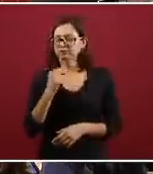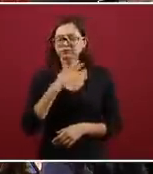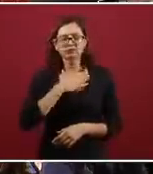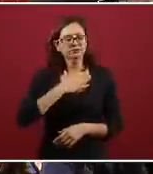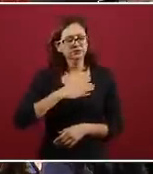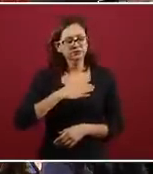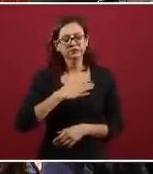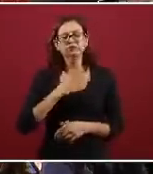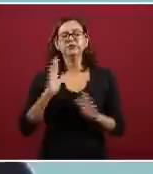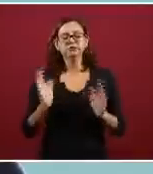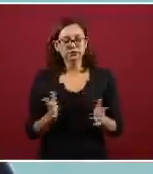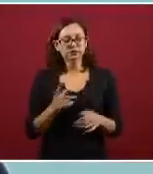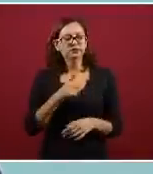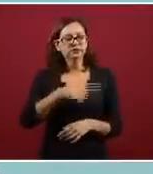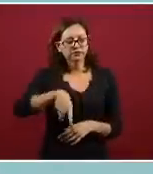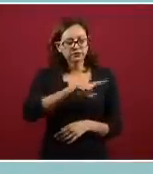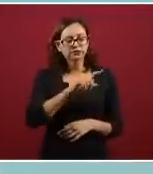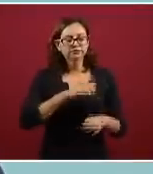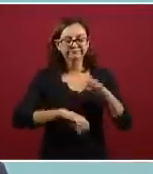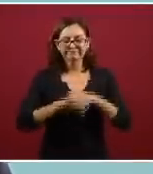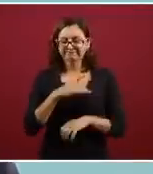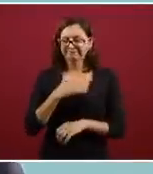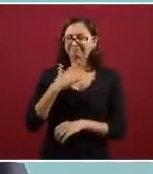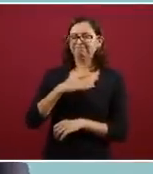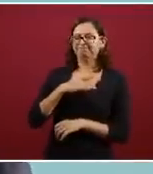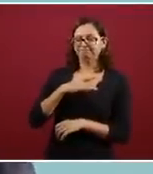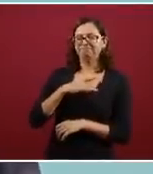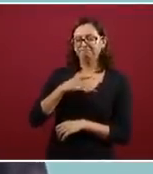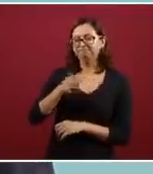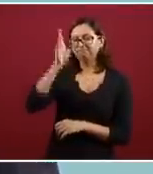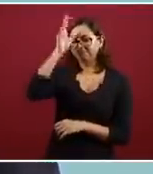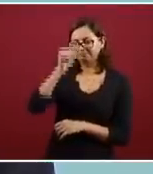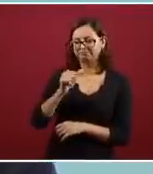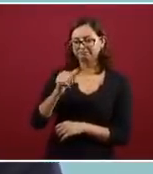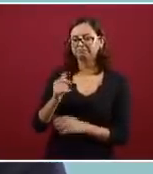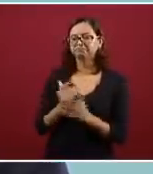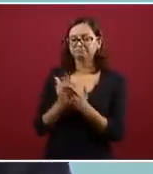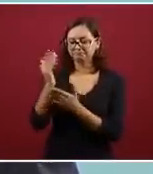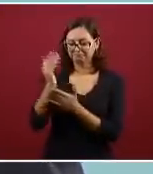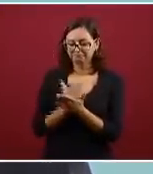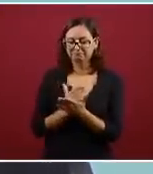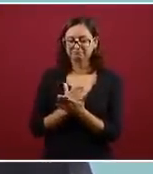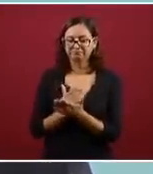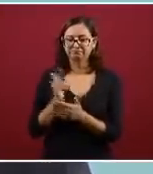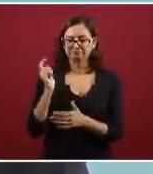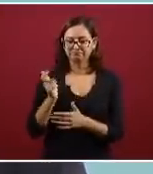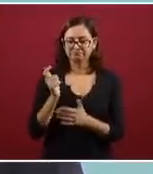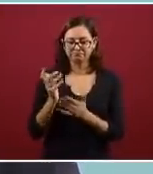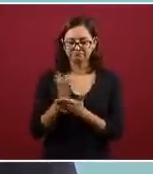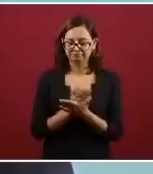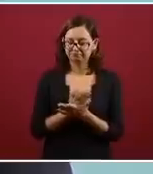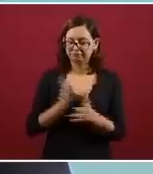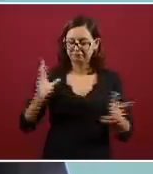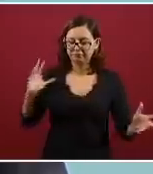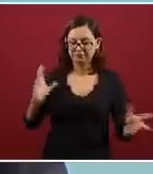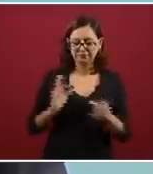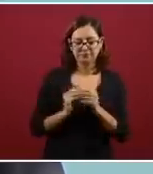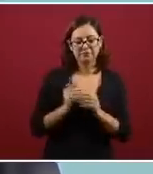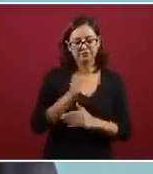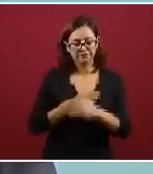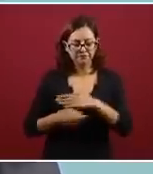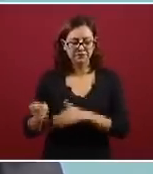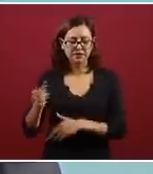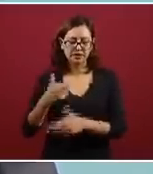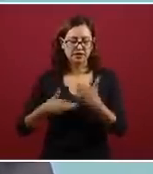Hubo una muy buena voluntad de la empresa para que esas sumas de los casos fortuitos se reintegraran a través de diversos